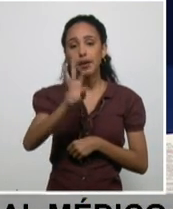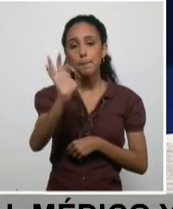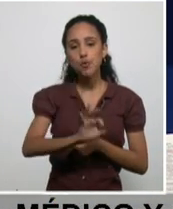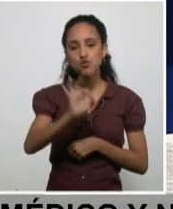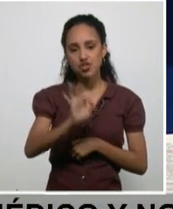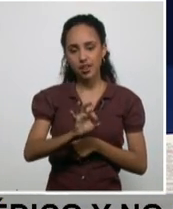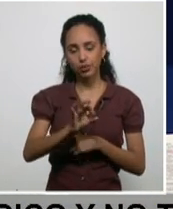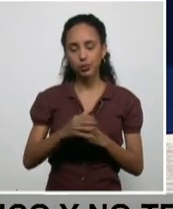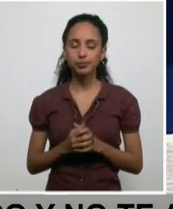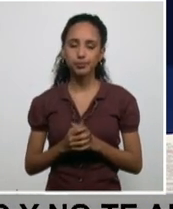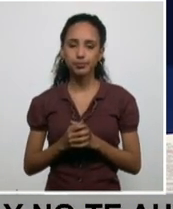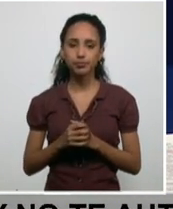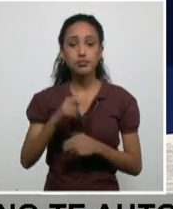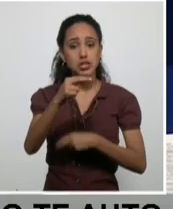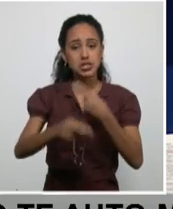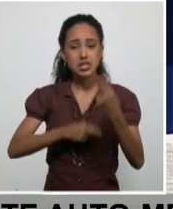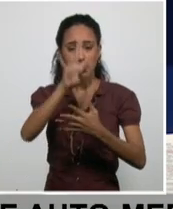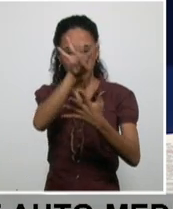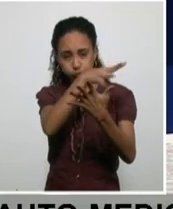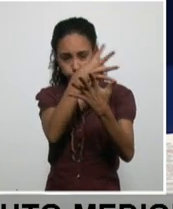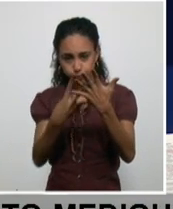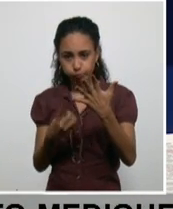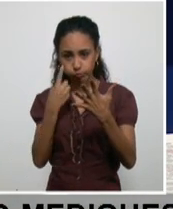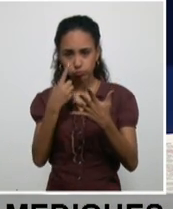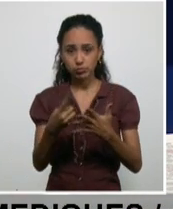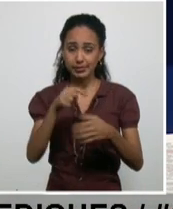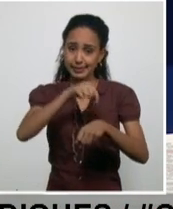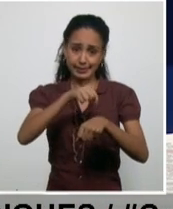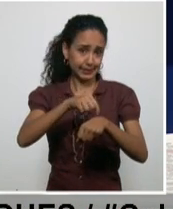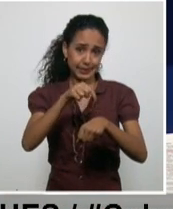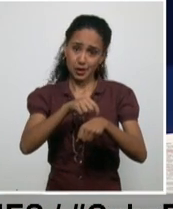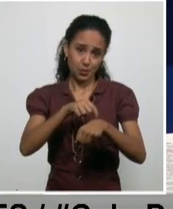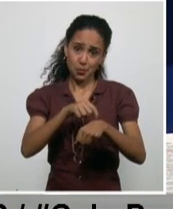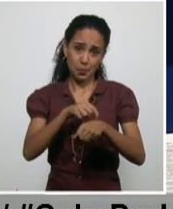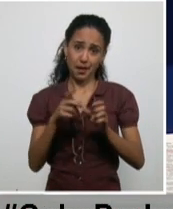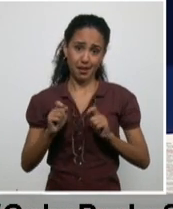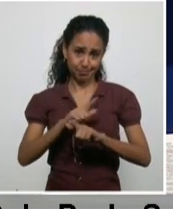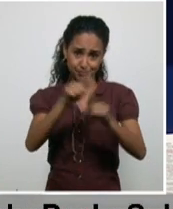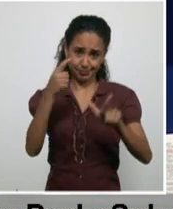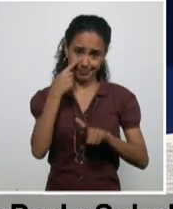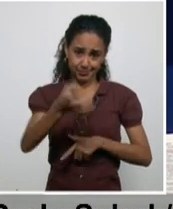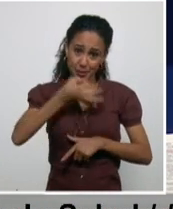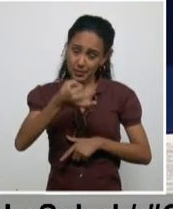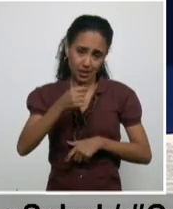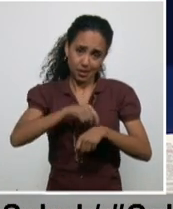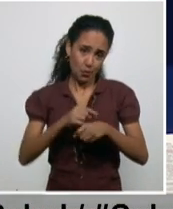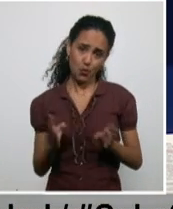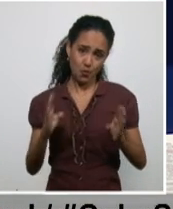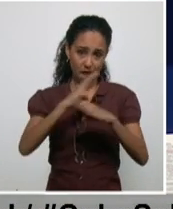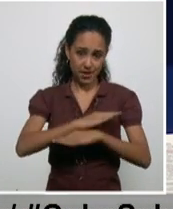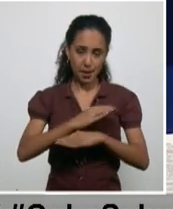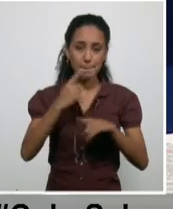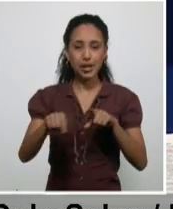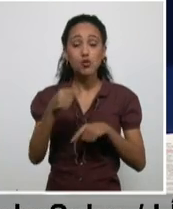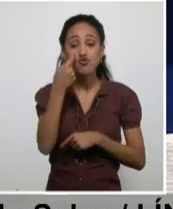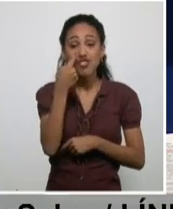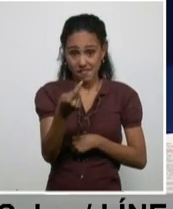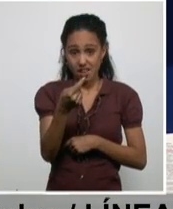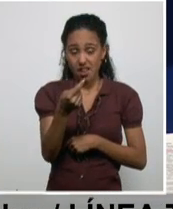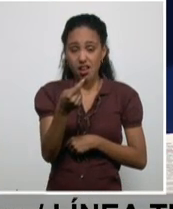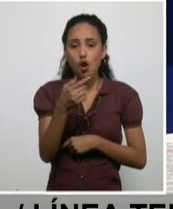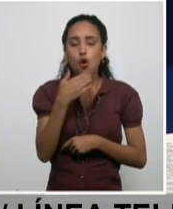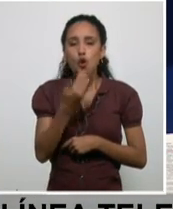Incluso hicimos un gráfico que no nos dio tiempo a representarlo y se ve como en los primeros días